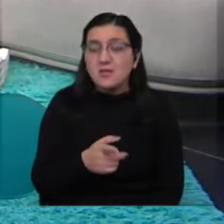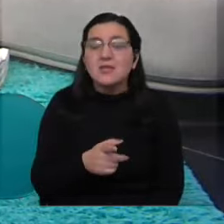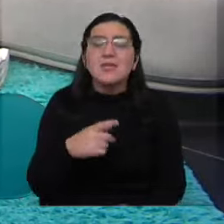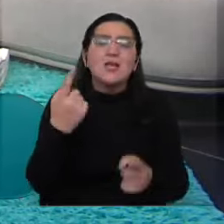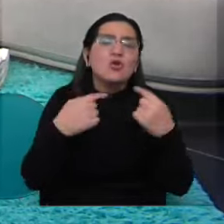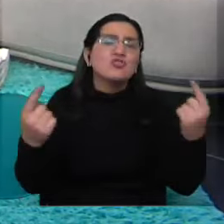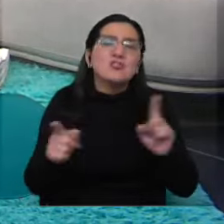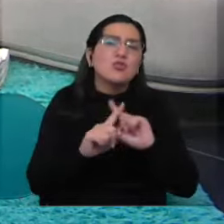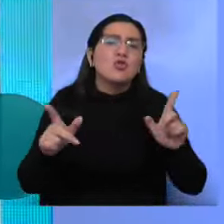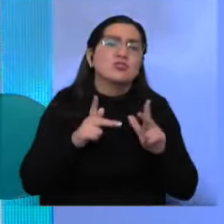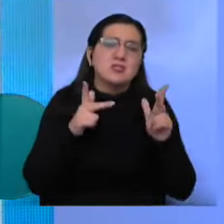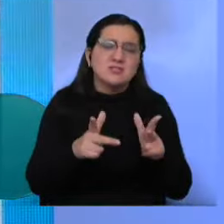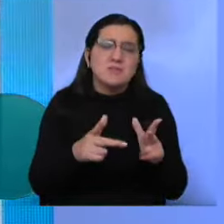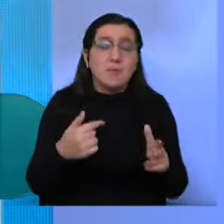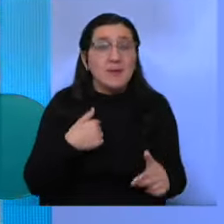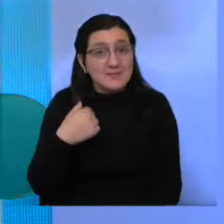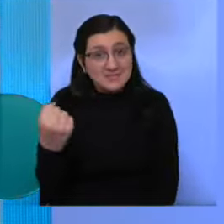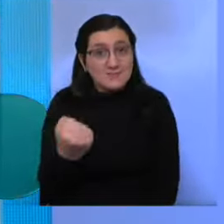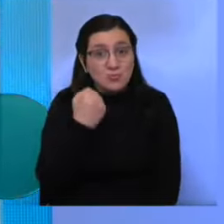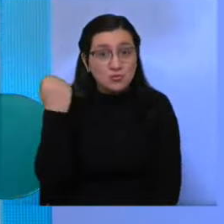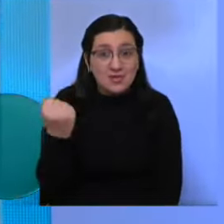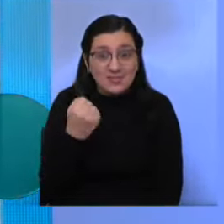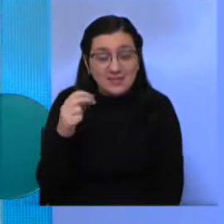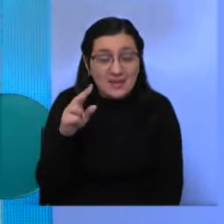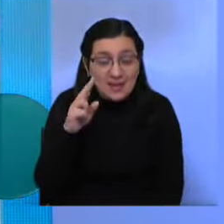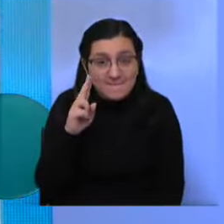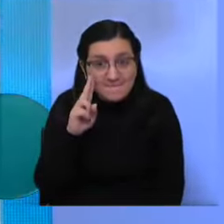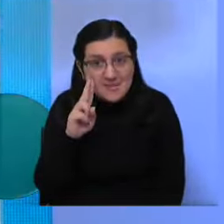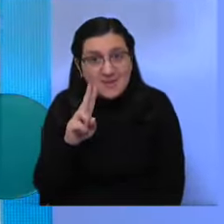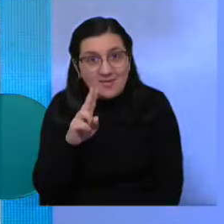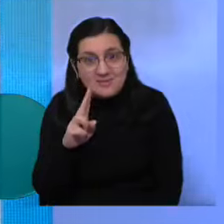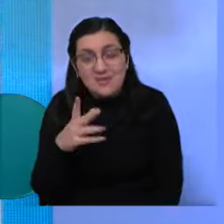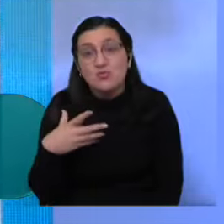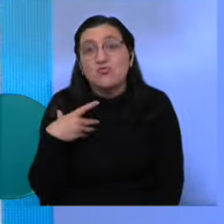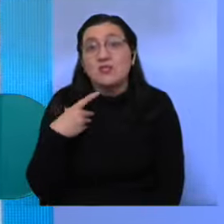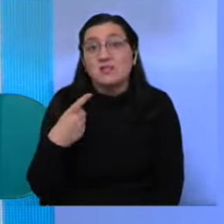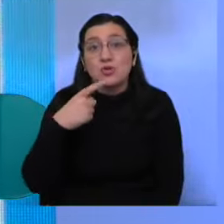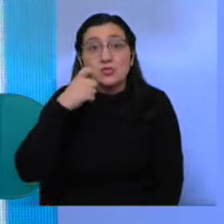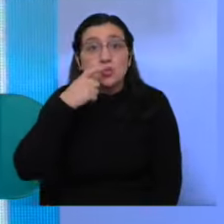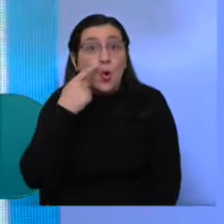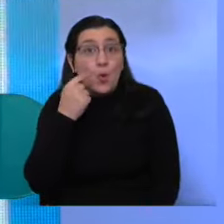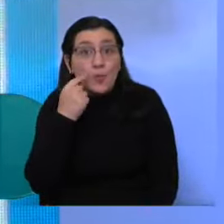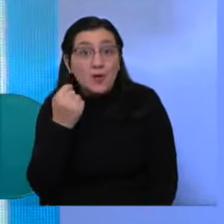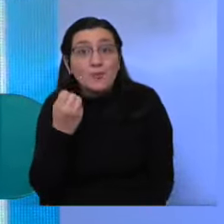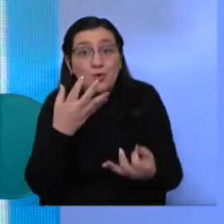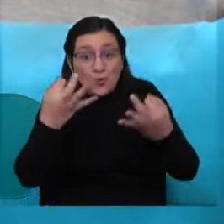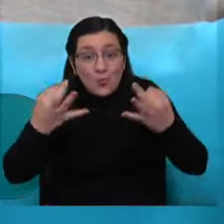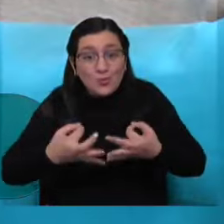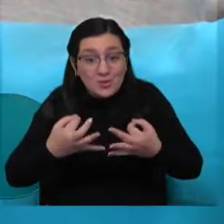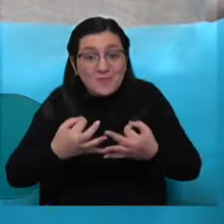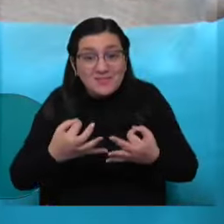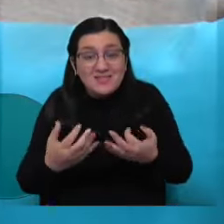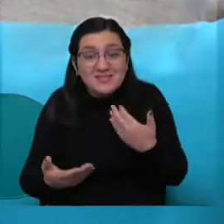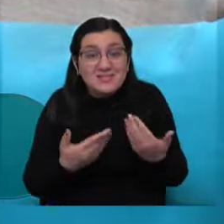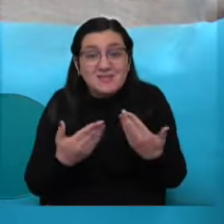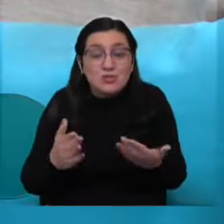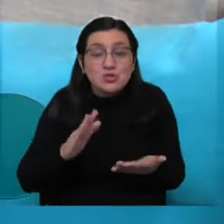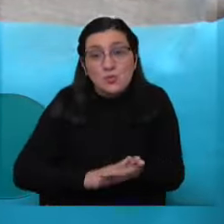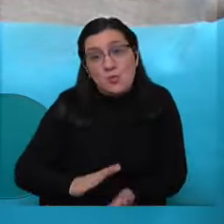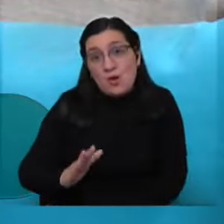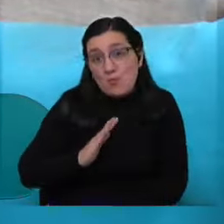también me resulta relevante que la mirada sea de un director que es hombre porque estás hablando justamente de de una de las